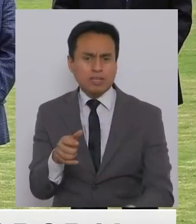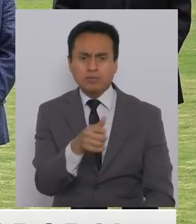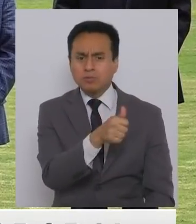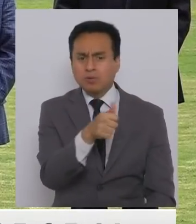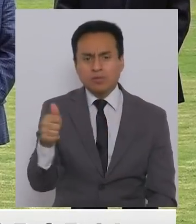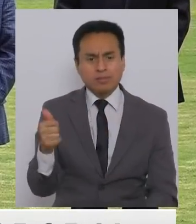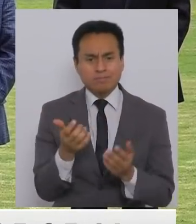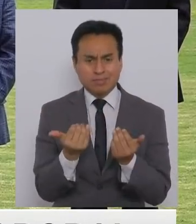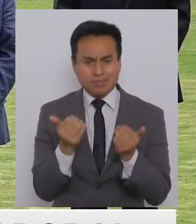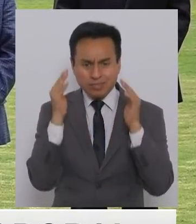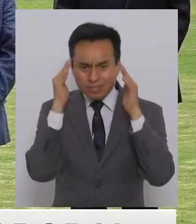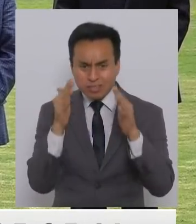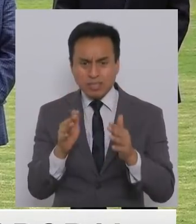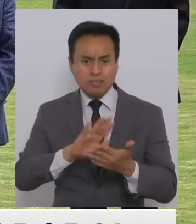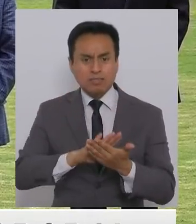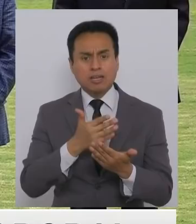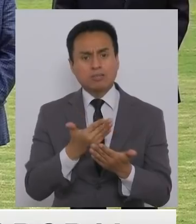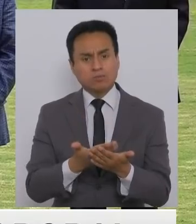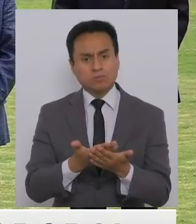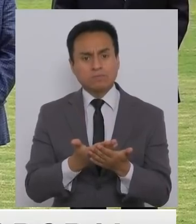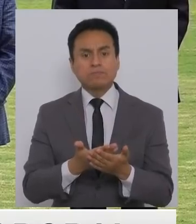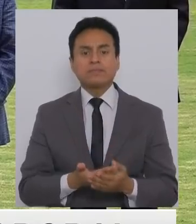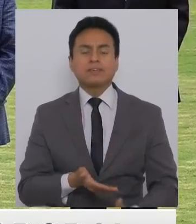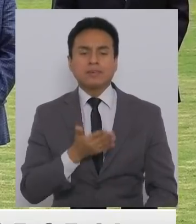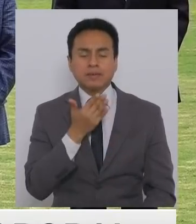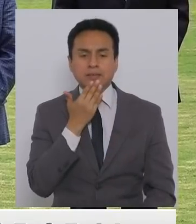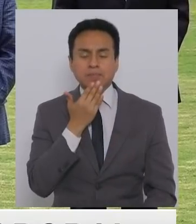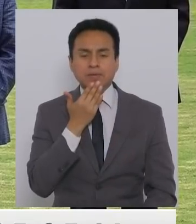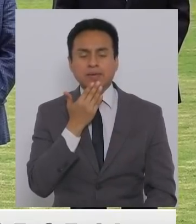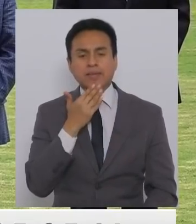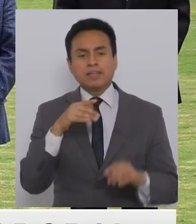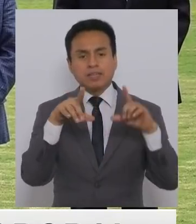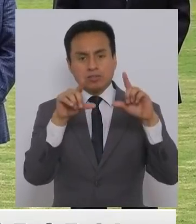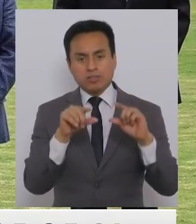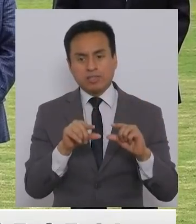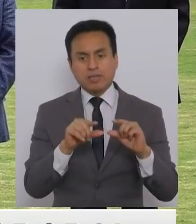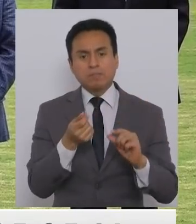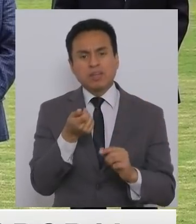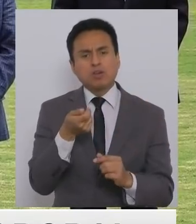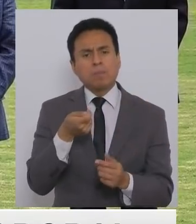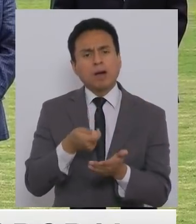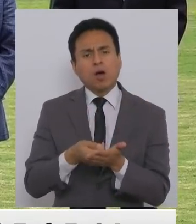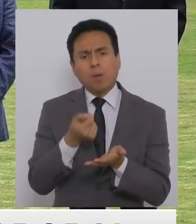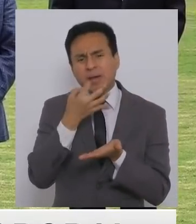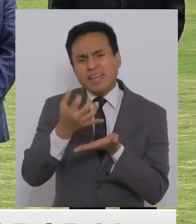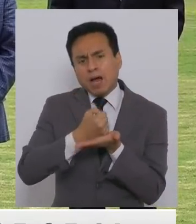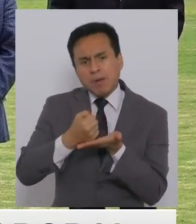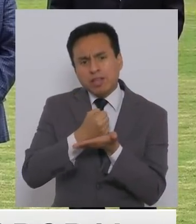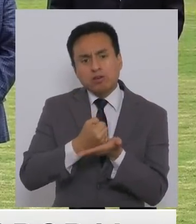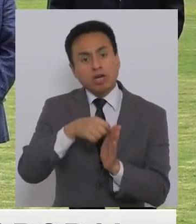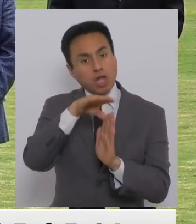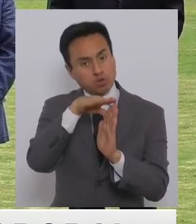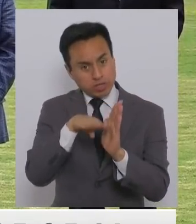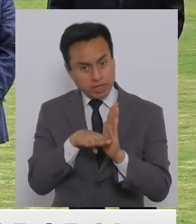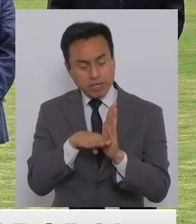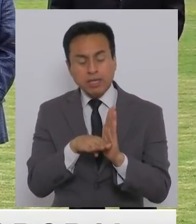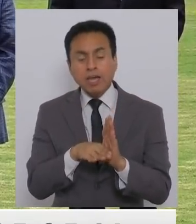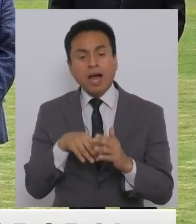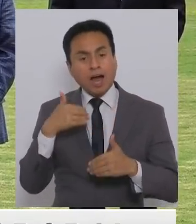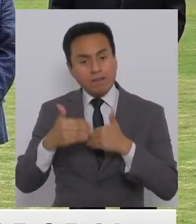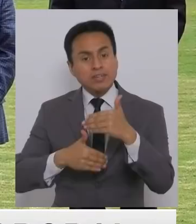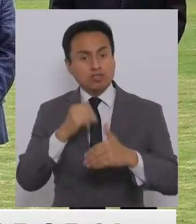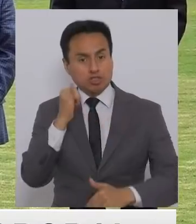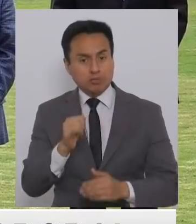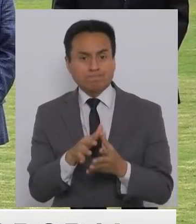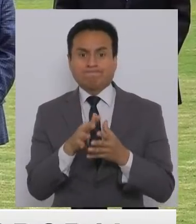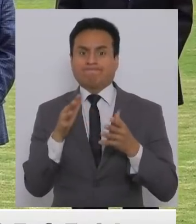persona necesita en materia de salud. Y reducir el precio de los medicamentos, lo cual hemos avanzado una enormidad. Y